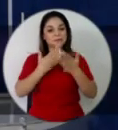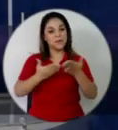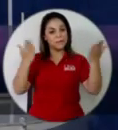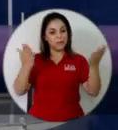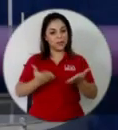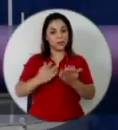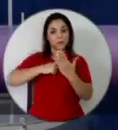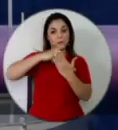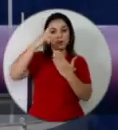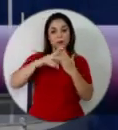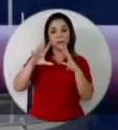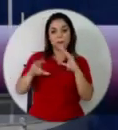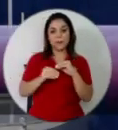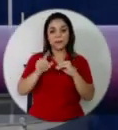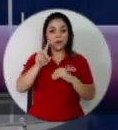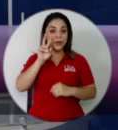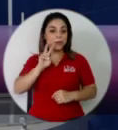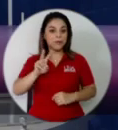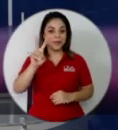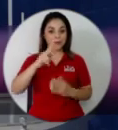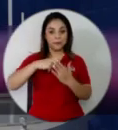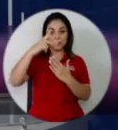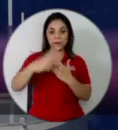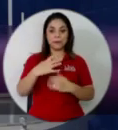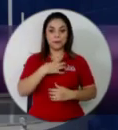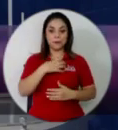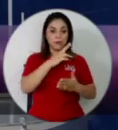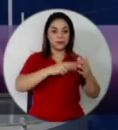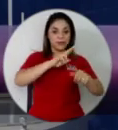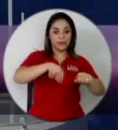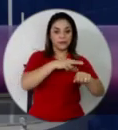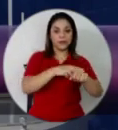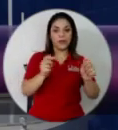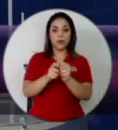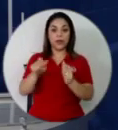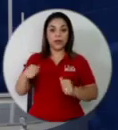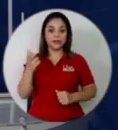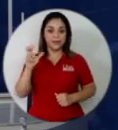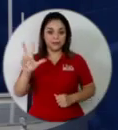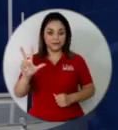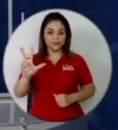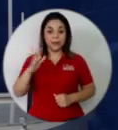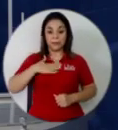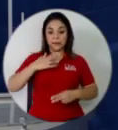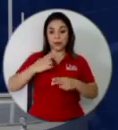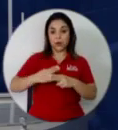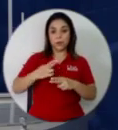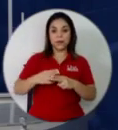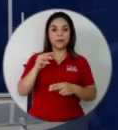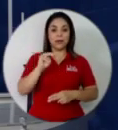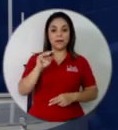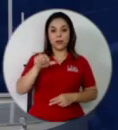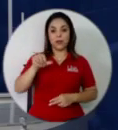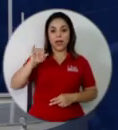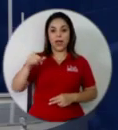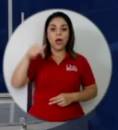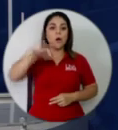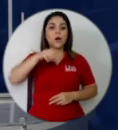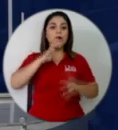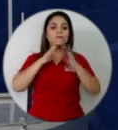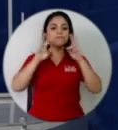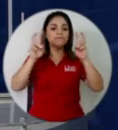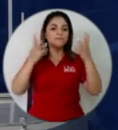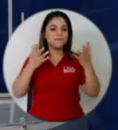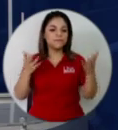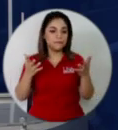tal? Bienvenidos a una edición más de Una Mirada, el programa de la Universidad Nacional y del CINAR S.A. Mi nombre es Maribel Quiroz Jara